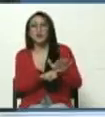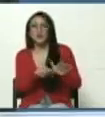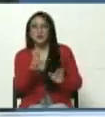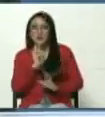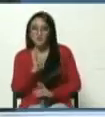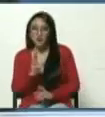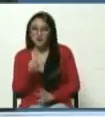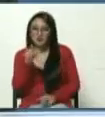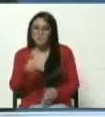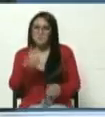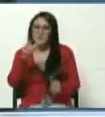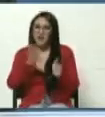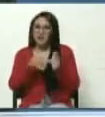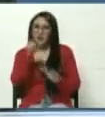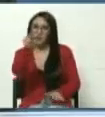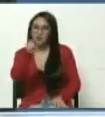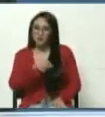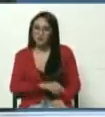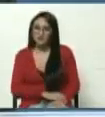responde que más ladrón eres tú.